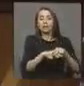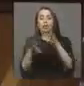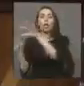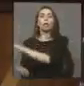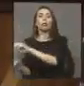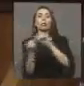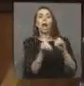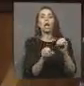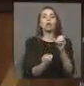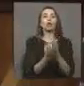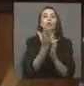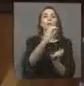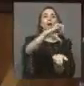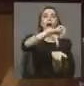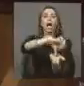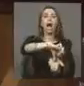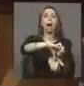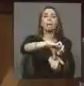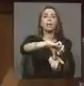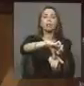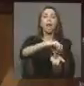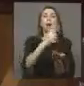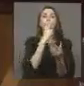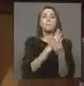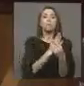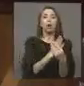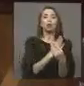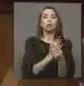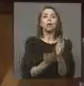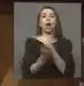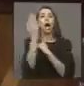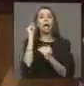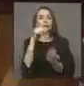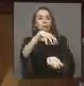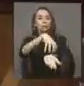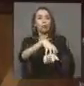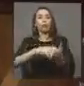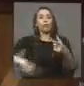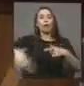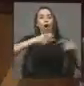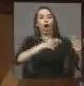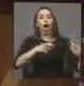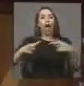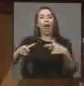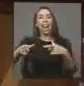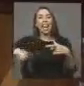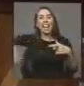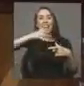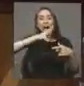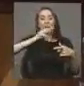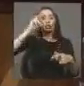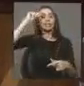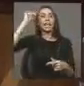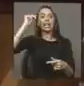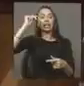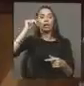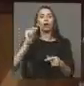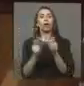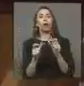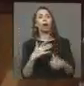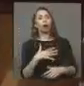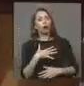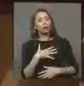regional, Puerto Montt, desde la recién creada región de Los Lagos. Desde esa fecha, el sentimiento de